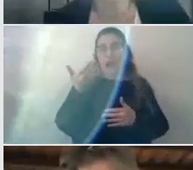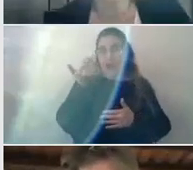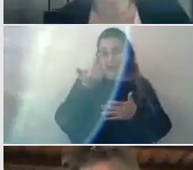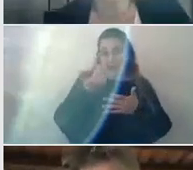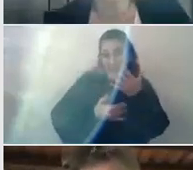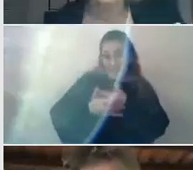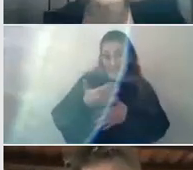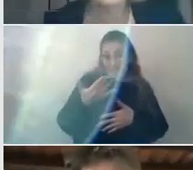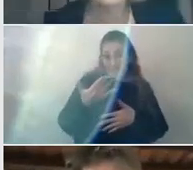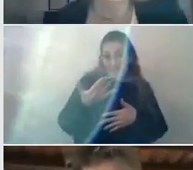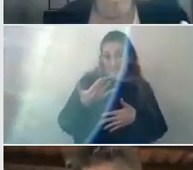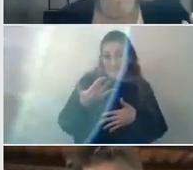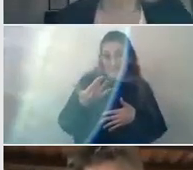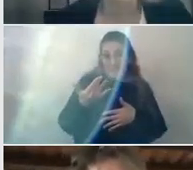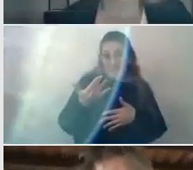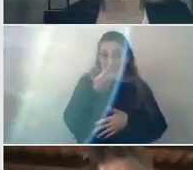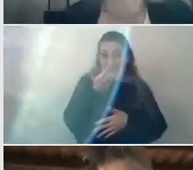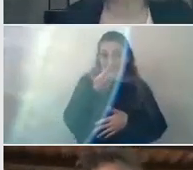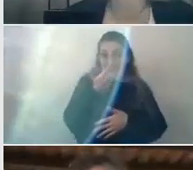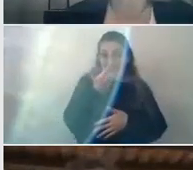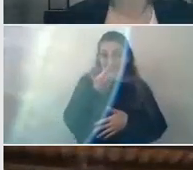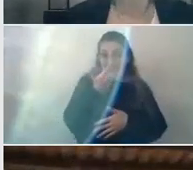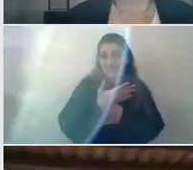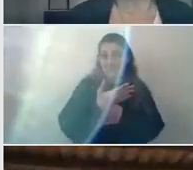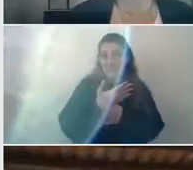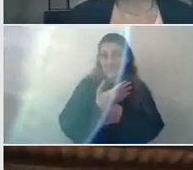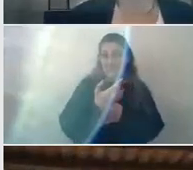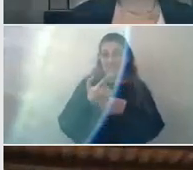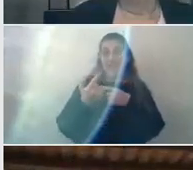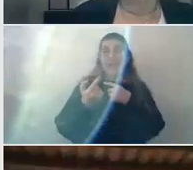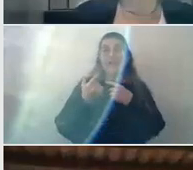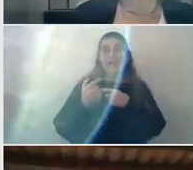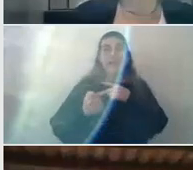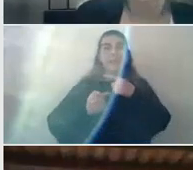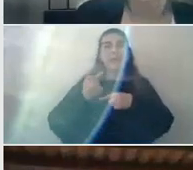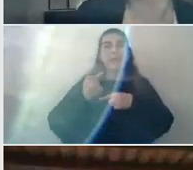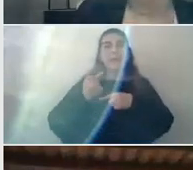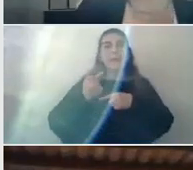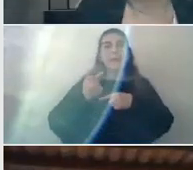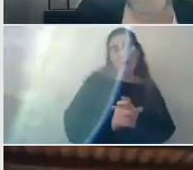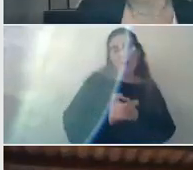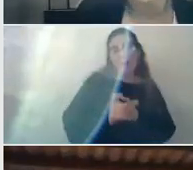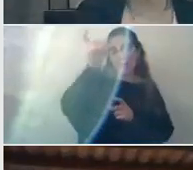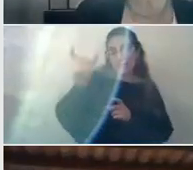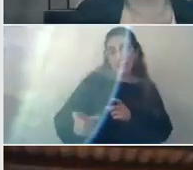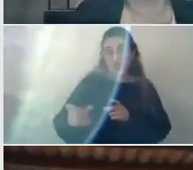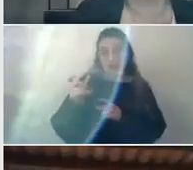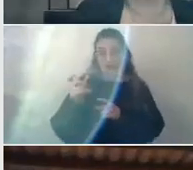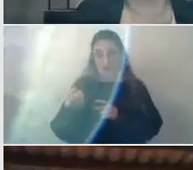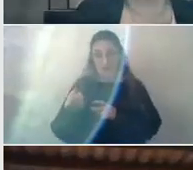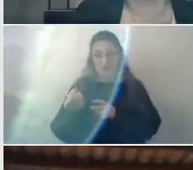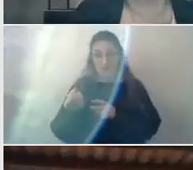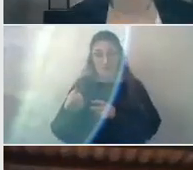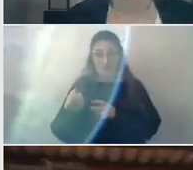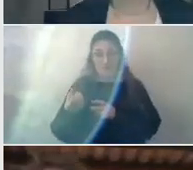discapacidad sucede y se produce en la interacción entre las personas con deficiencias que